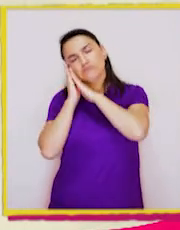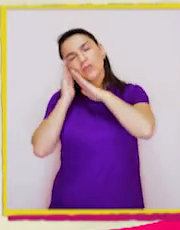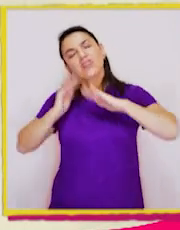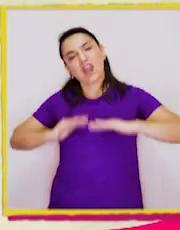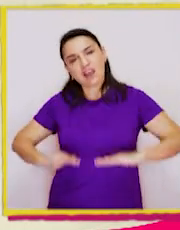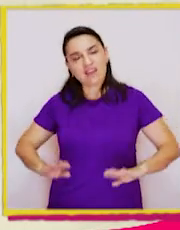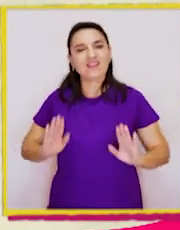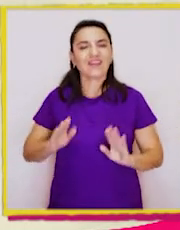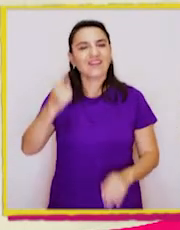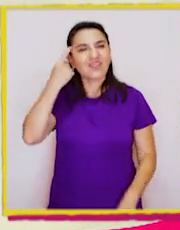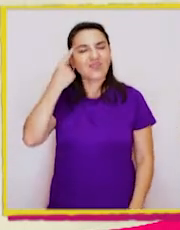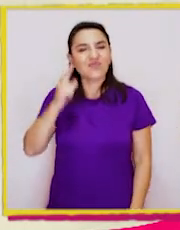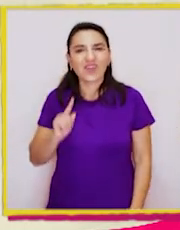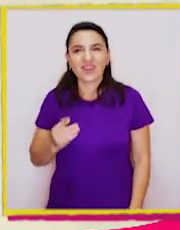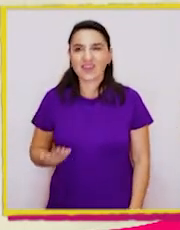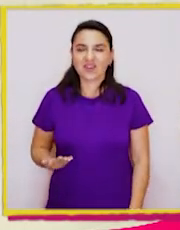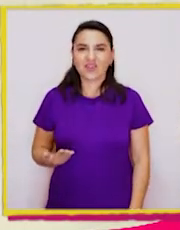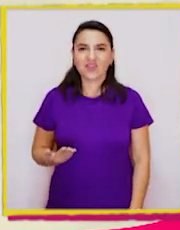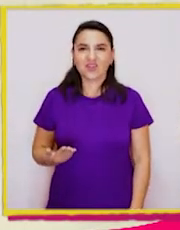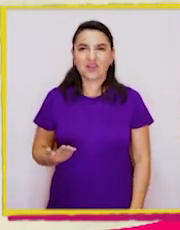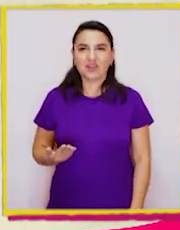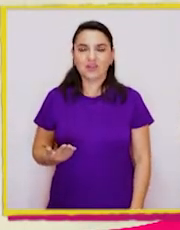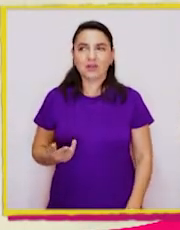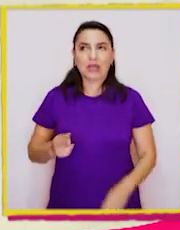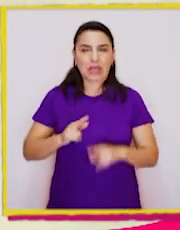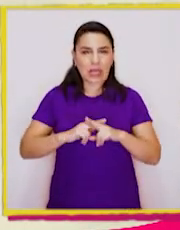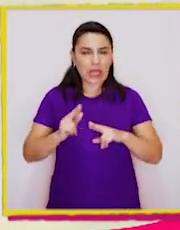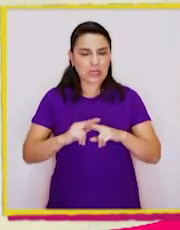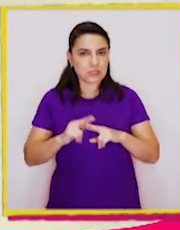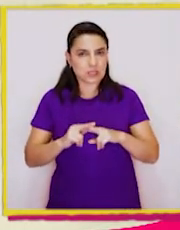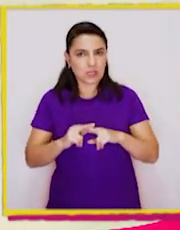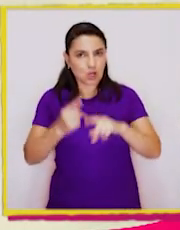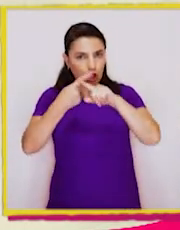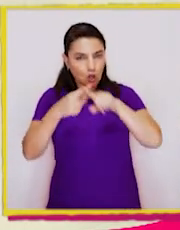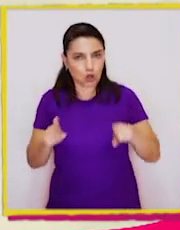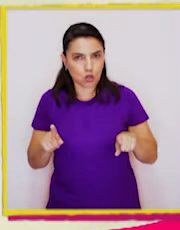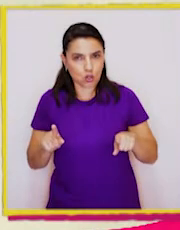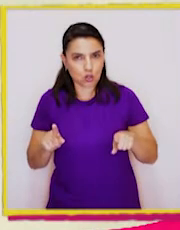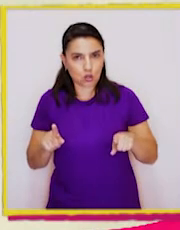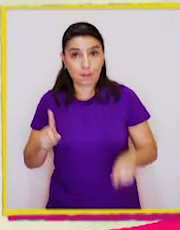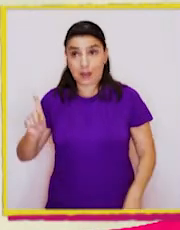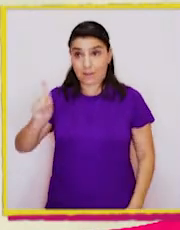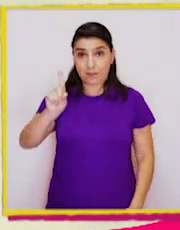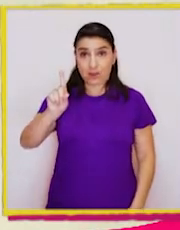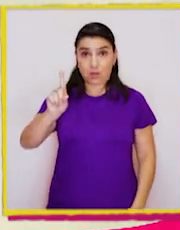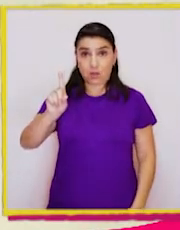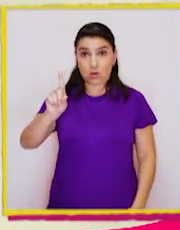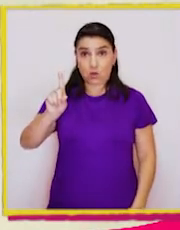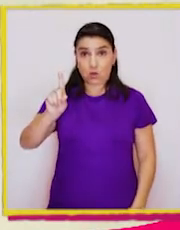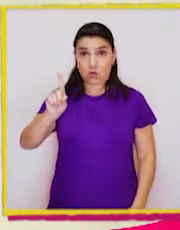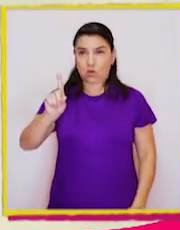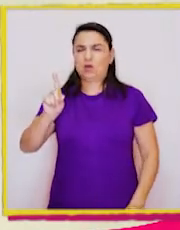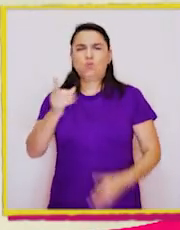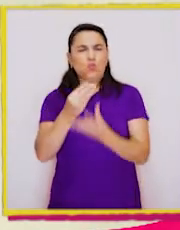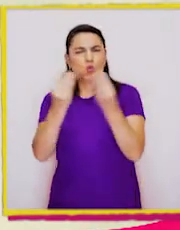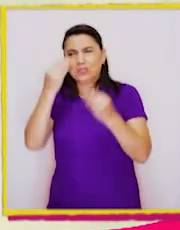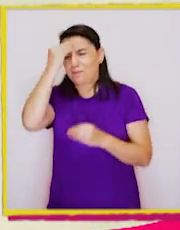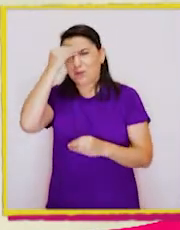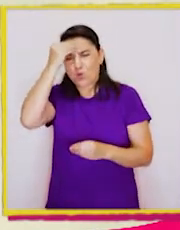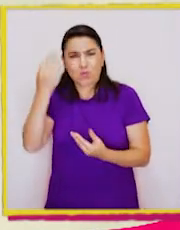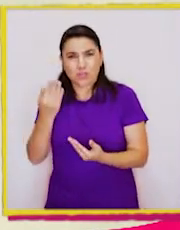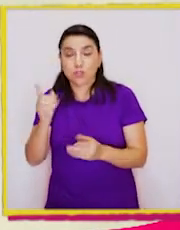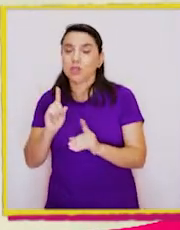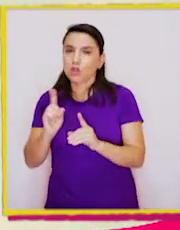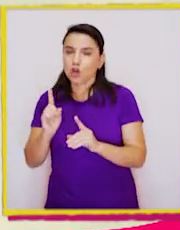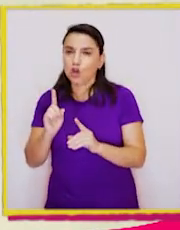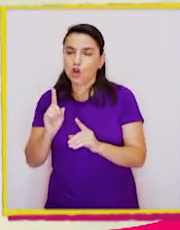tranquilo. Pero quizá debemos hacer otro quitapesar para que el primero no se llene de preocupaciones.